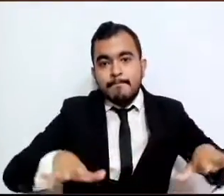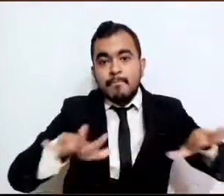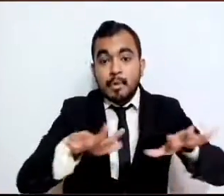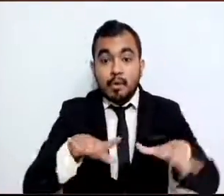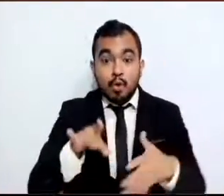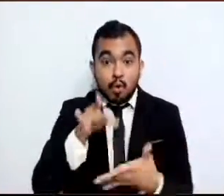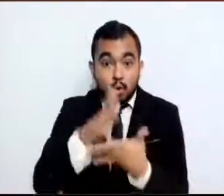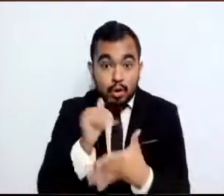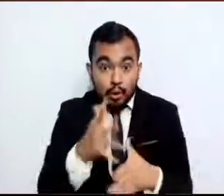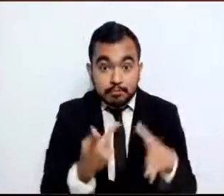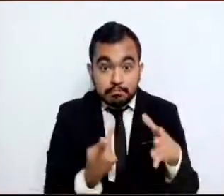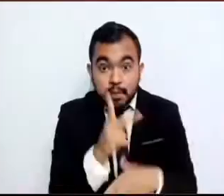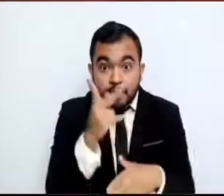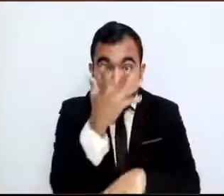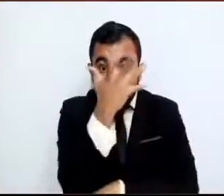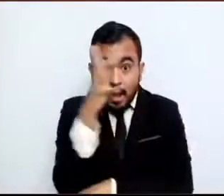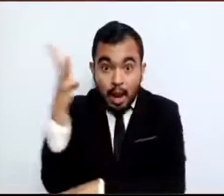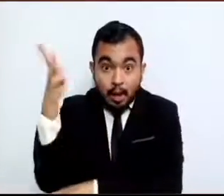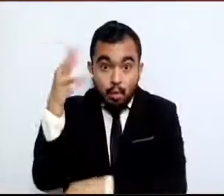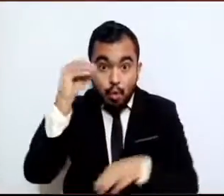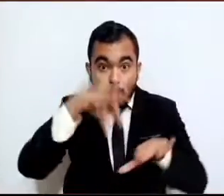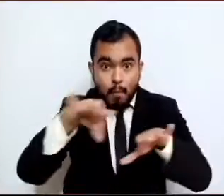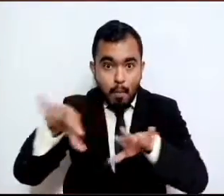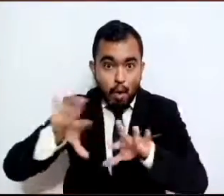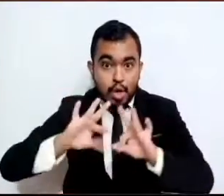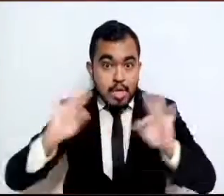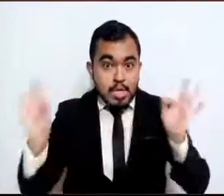reforestar, sé que no solo es plantar árboles,